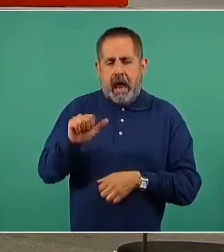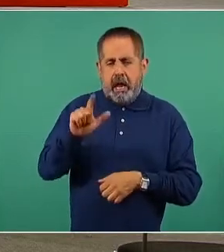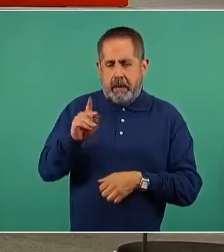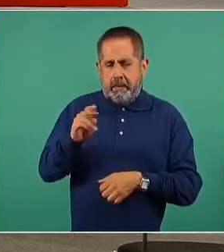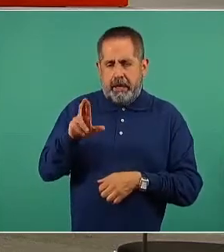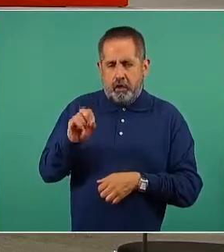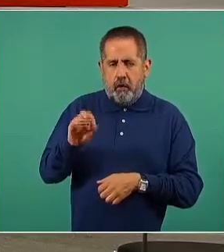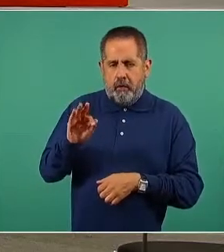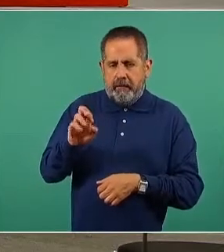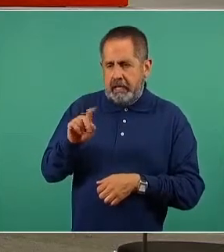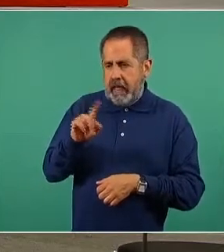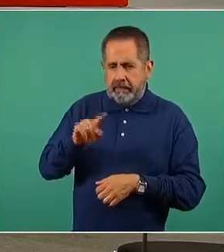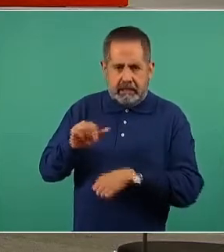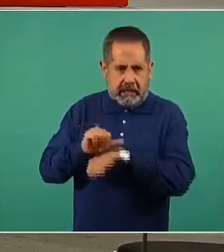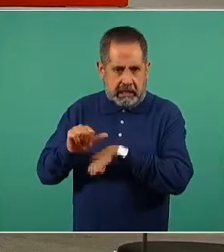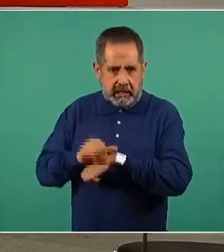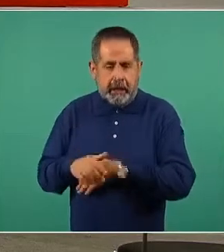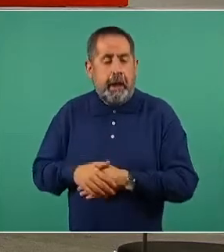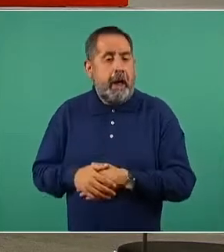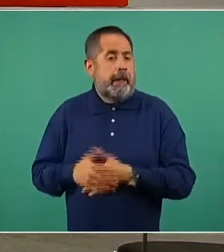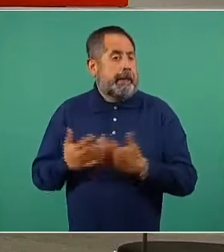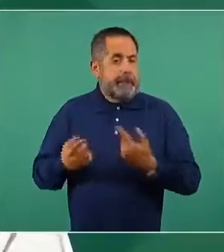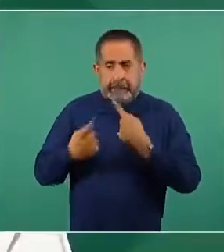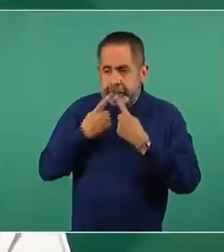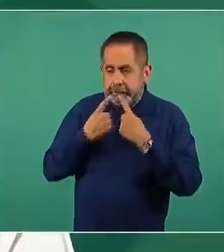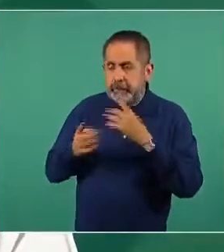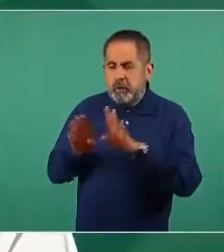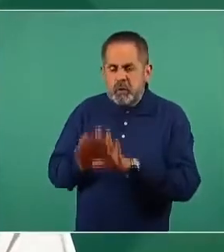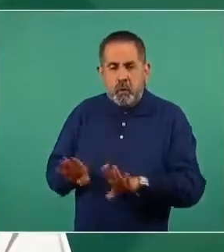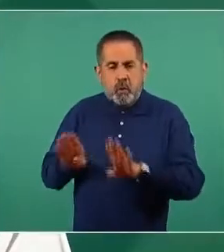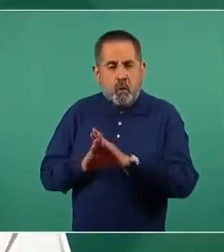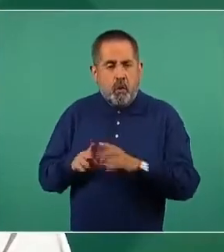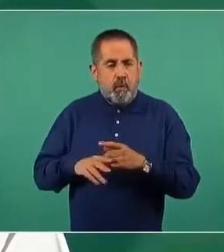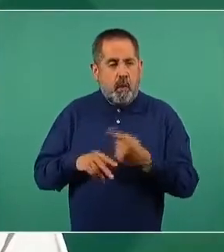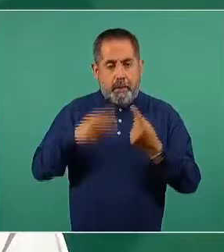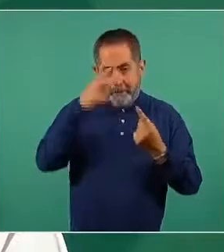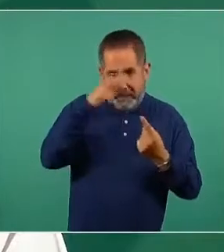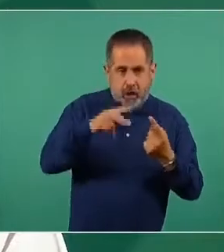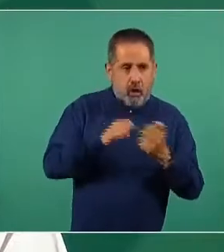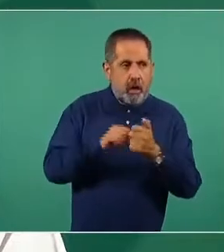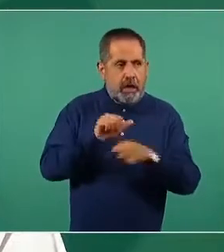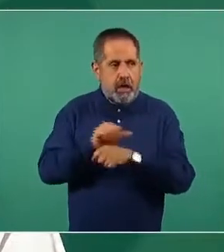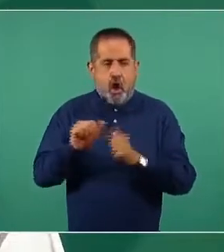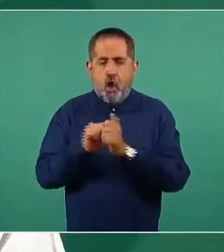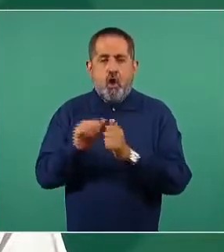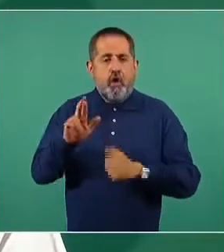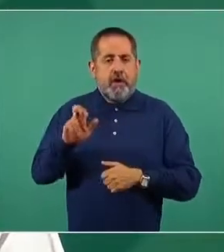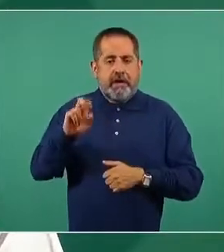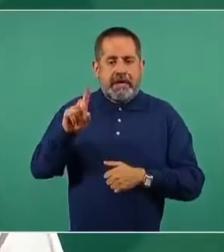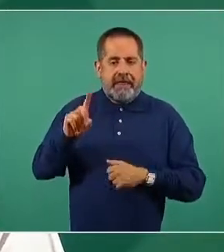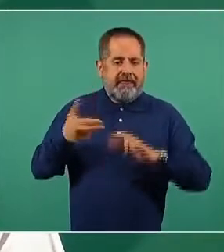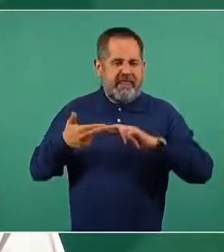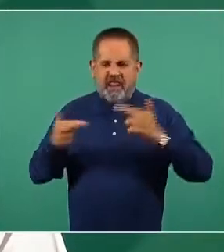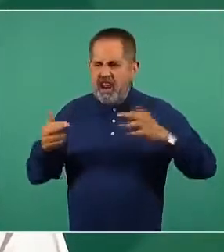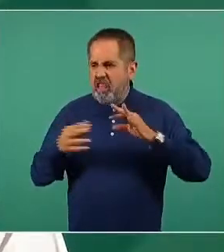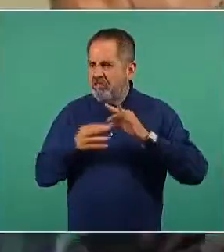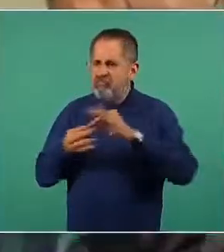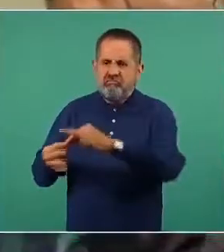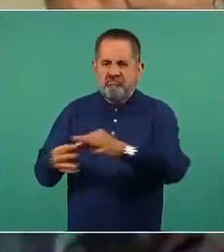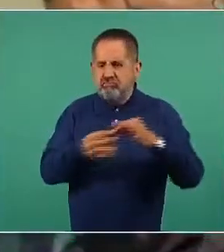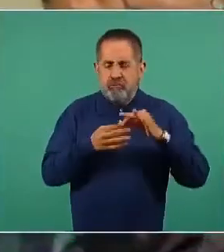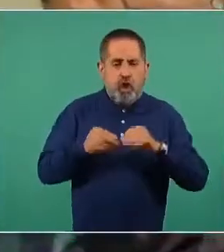venido construyendo como Gobierno de México una red de colaboración respecto a la pandemia, respecto a